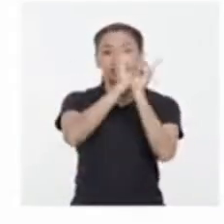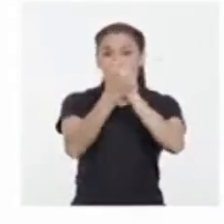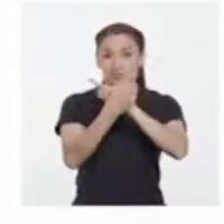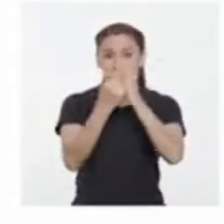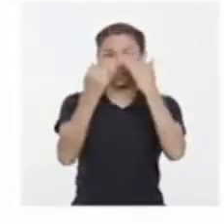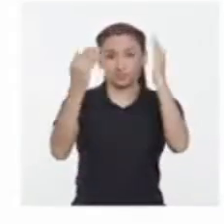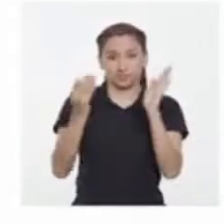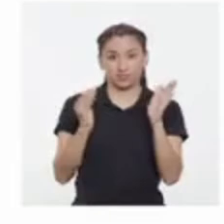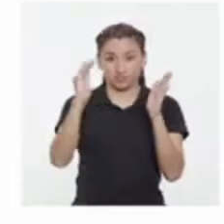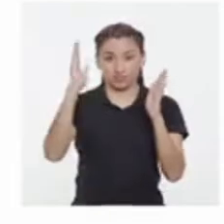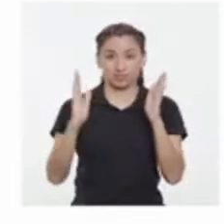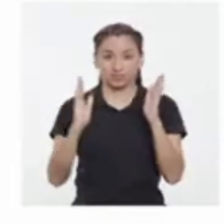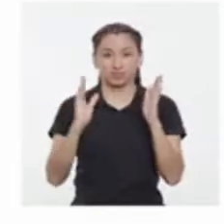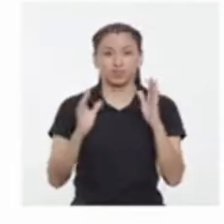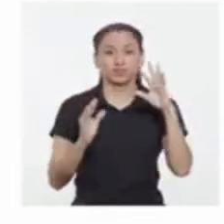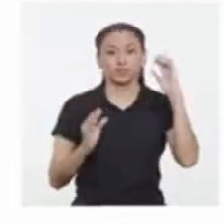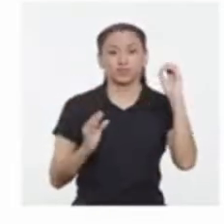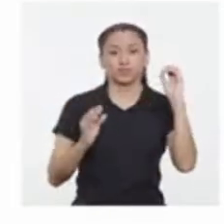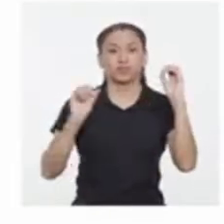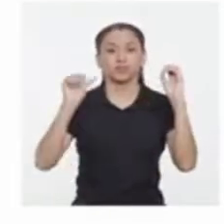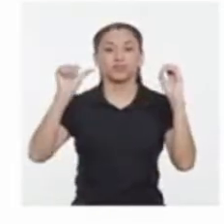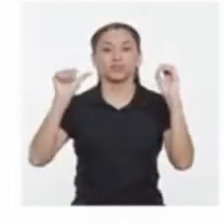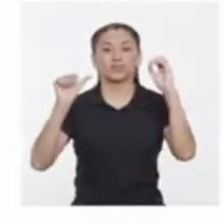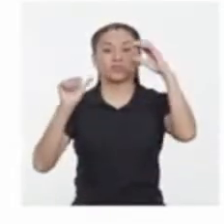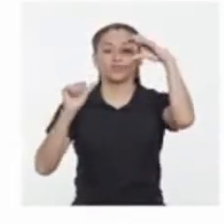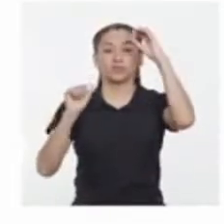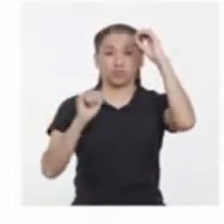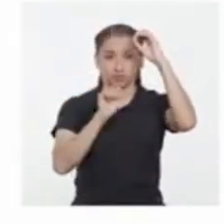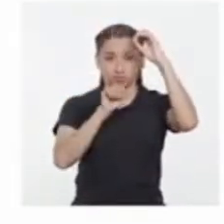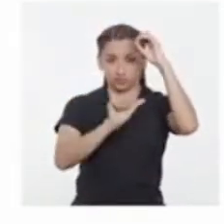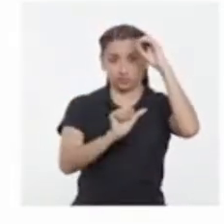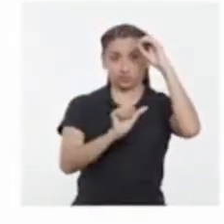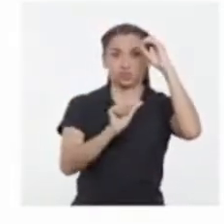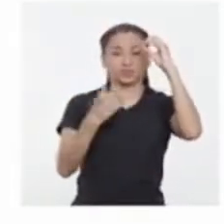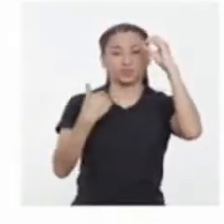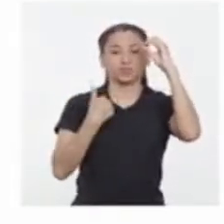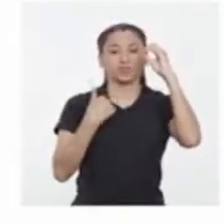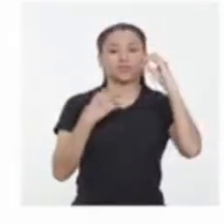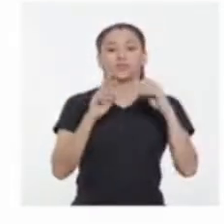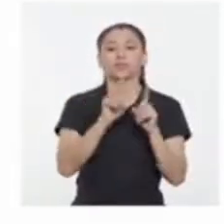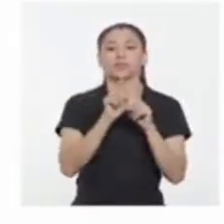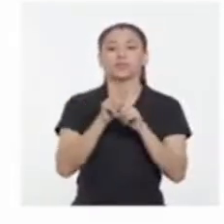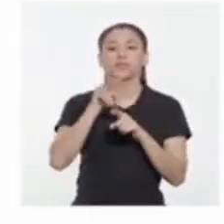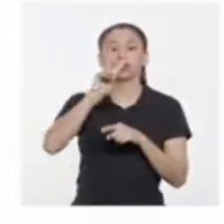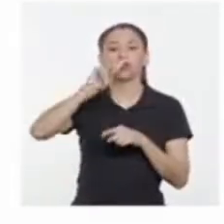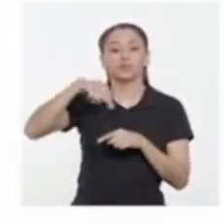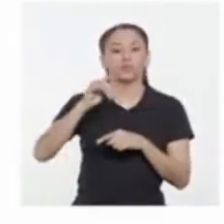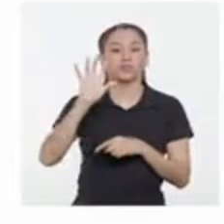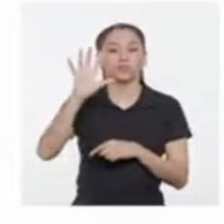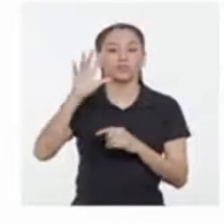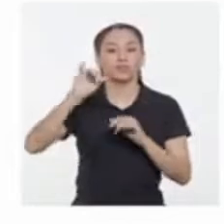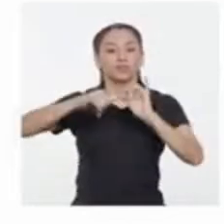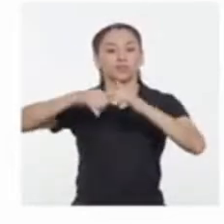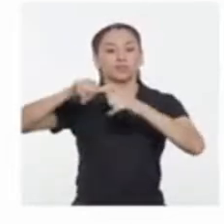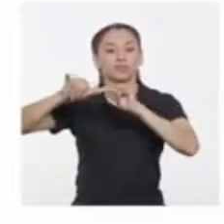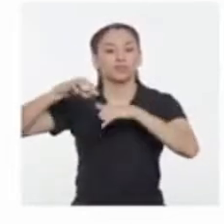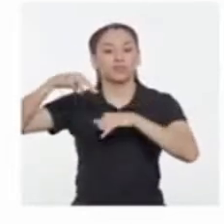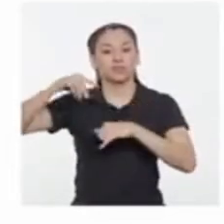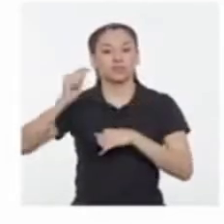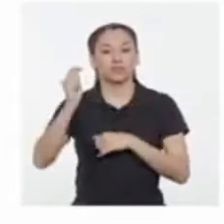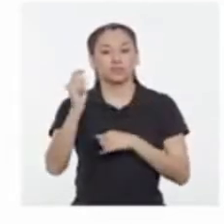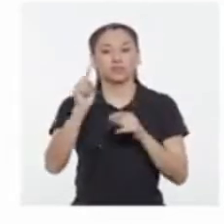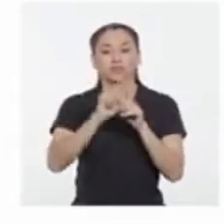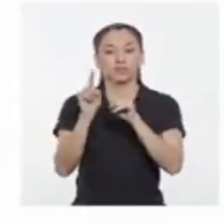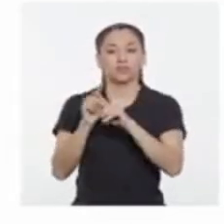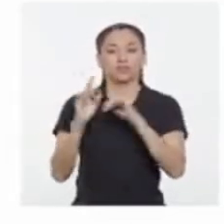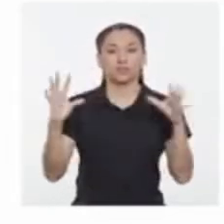gráfico trazamos el segmento OA, que es igual al radio, que mide 2,5 metros, que al unirlo con